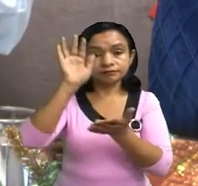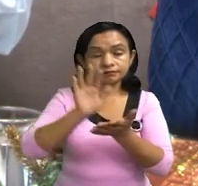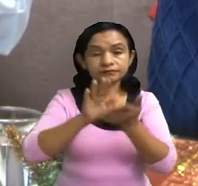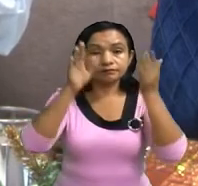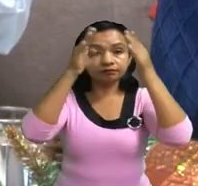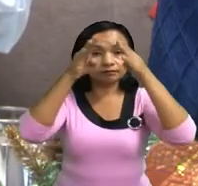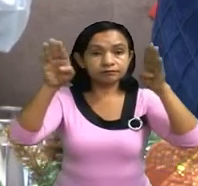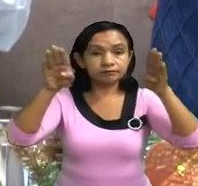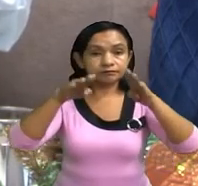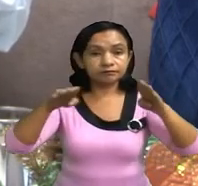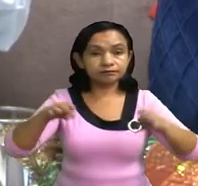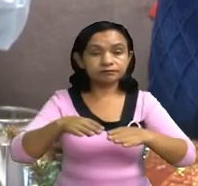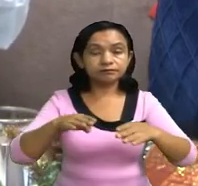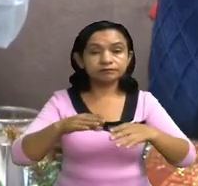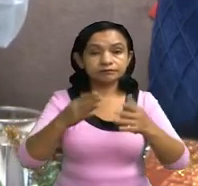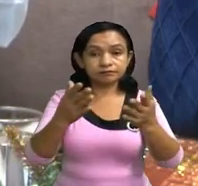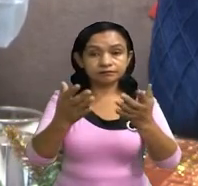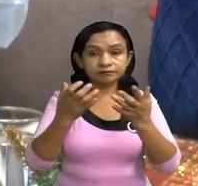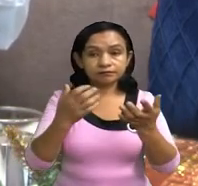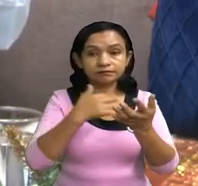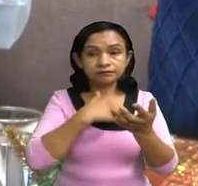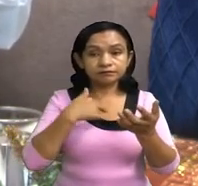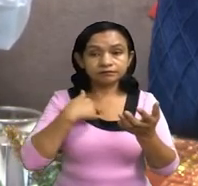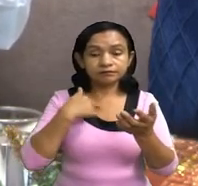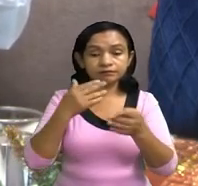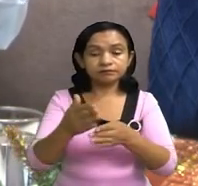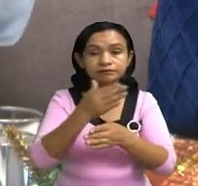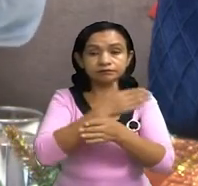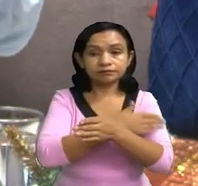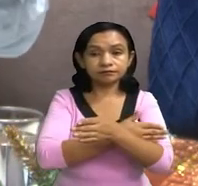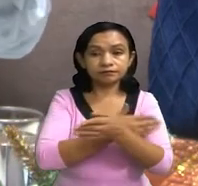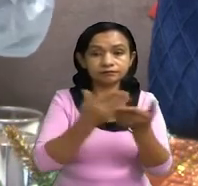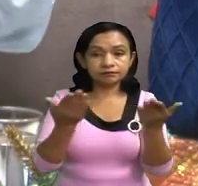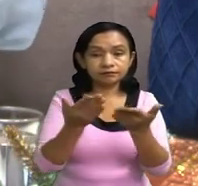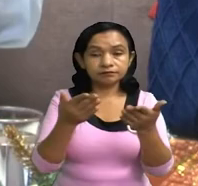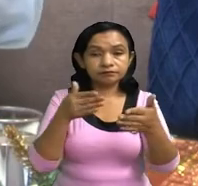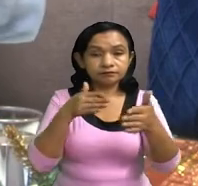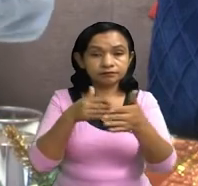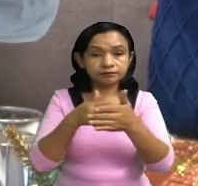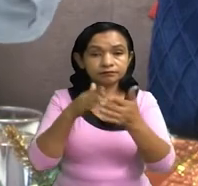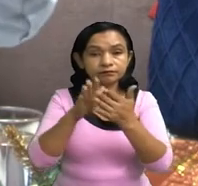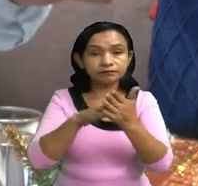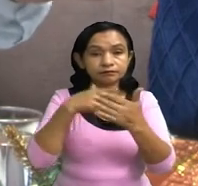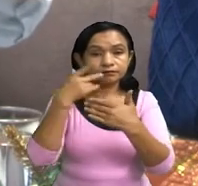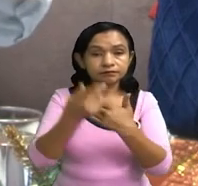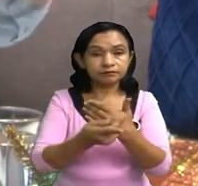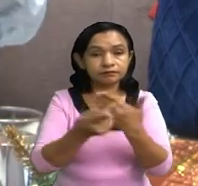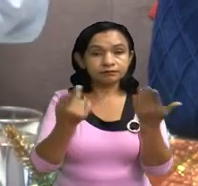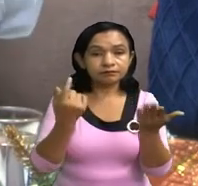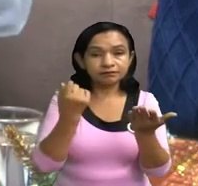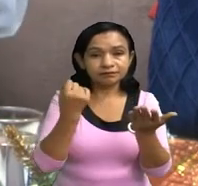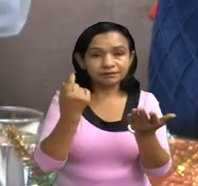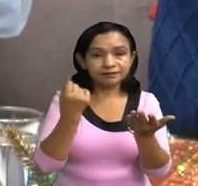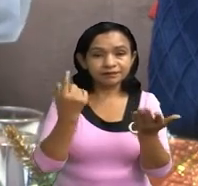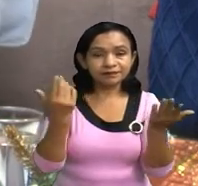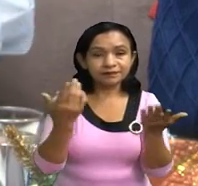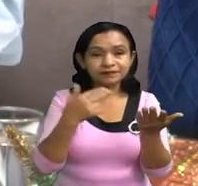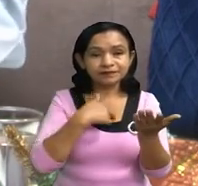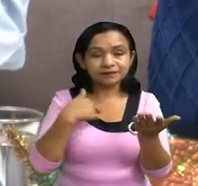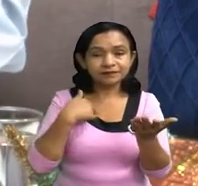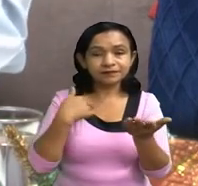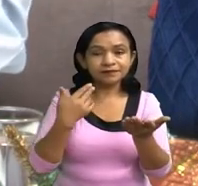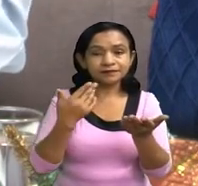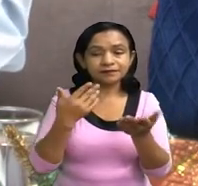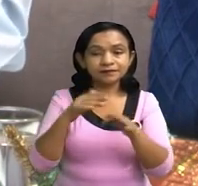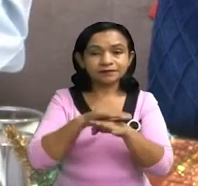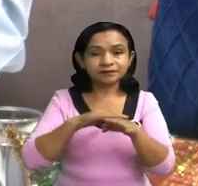Navidad. Y yo quisiera que a unos minutos antes, en que vayamos a terminar el programa, aunque todavía falta, me vas a permitir